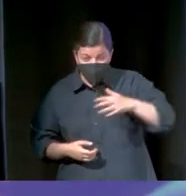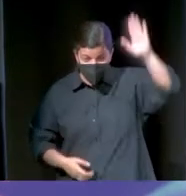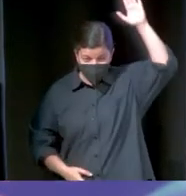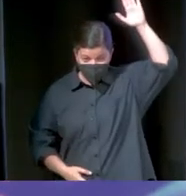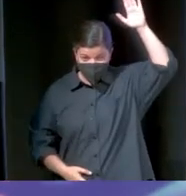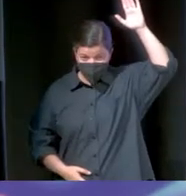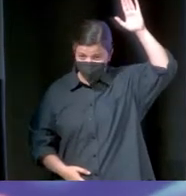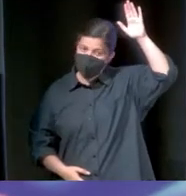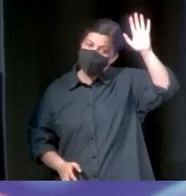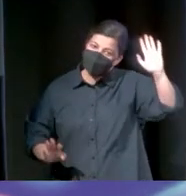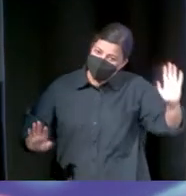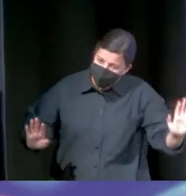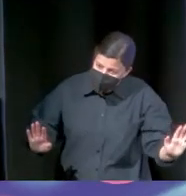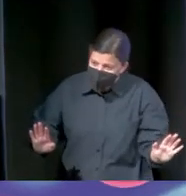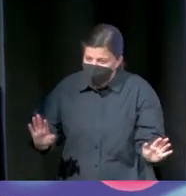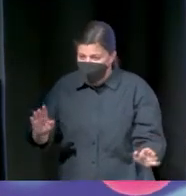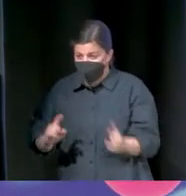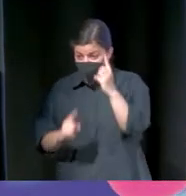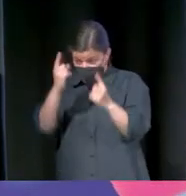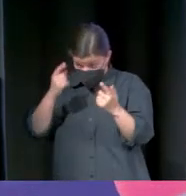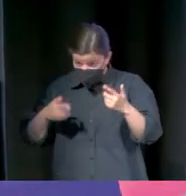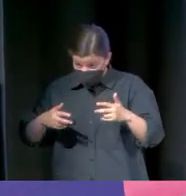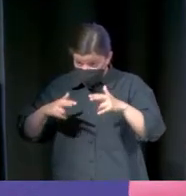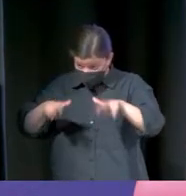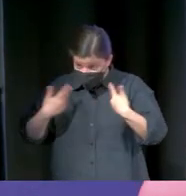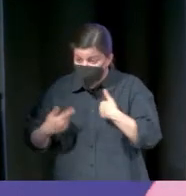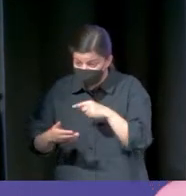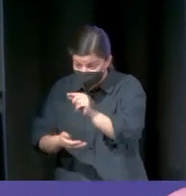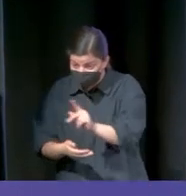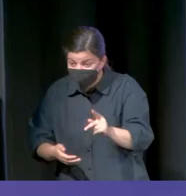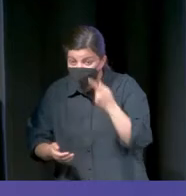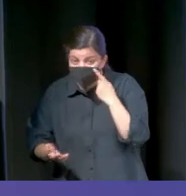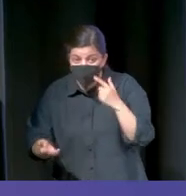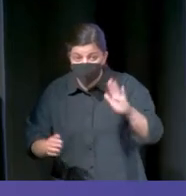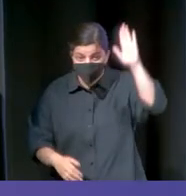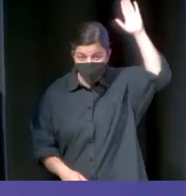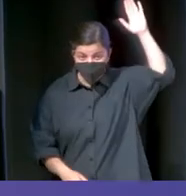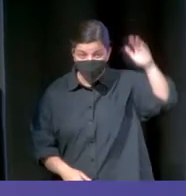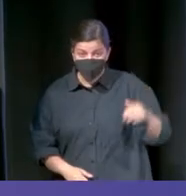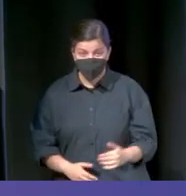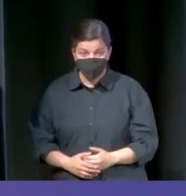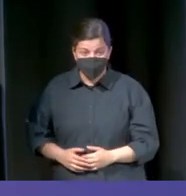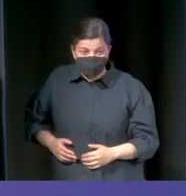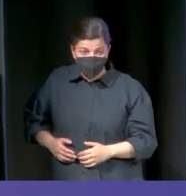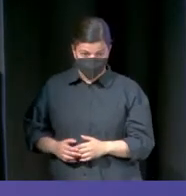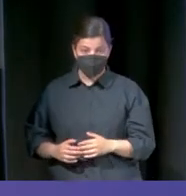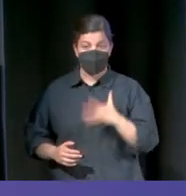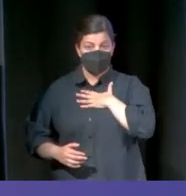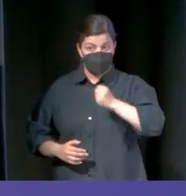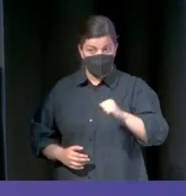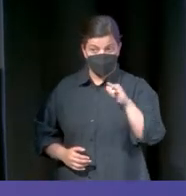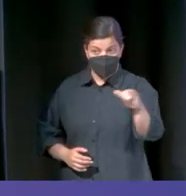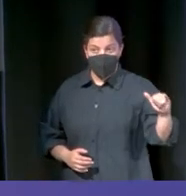no está mal gente que se dejaría tatuar por mí que levante la mano pues veo mucho caliente